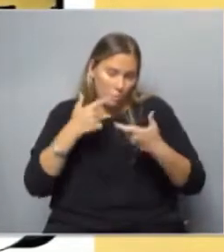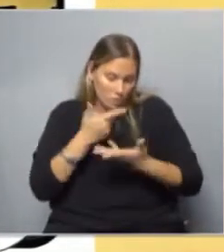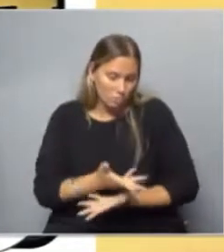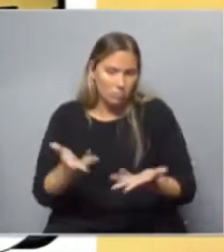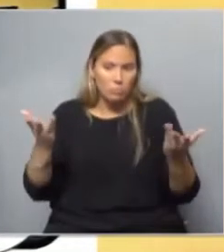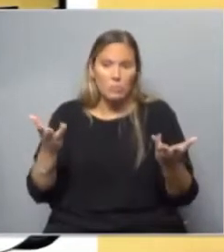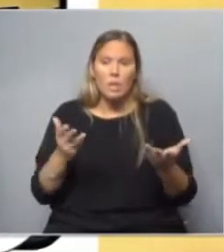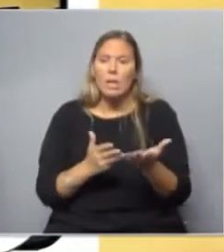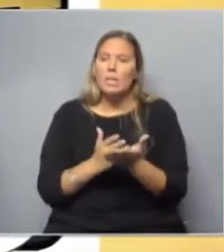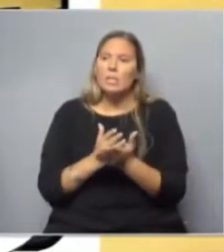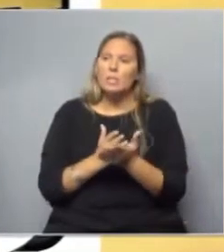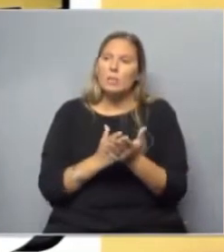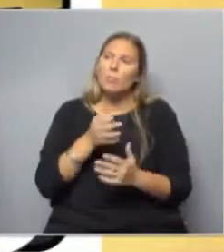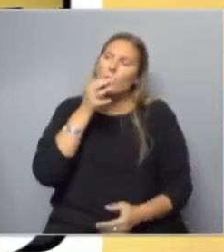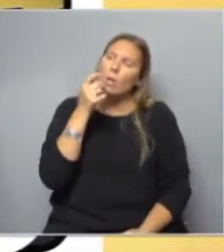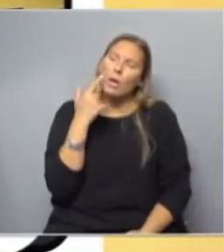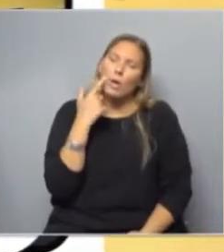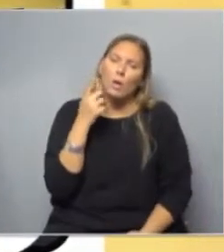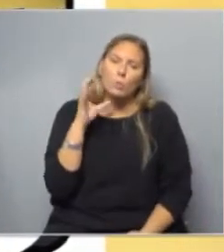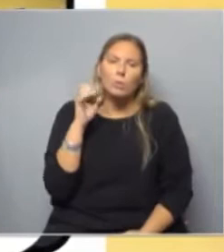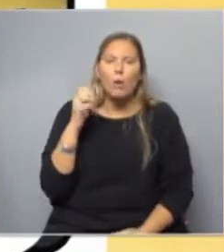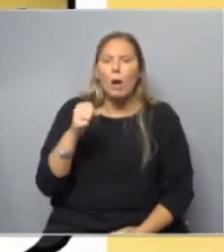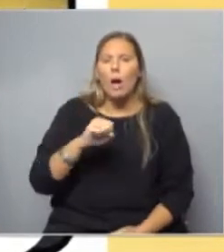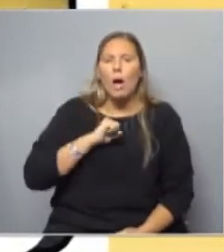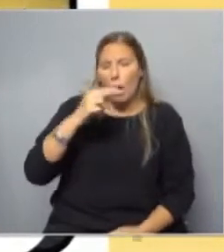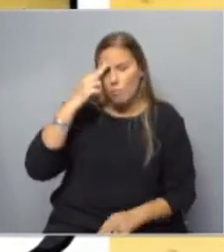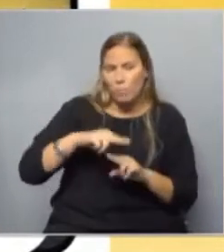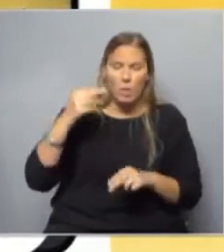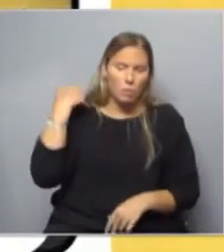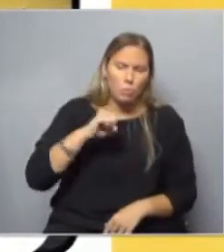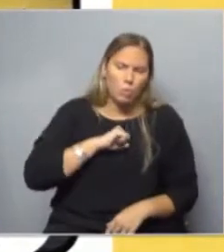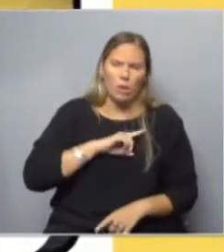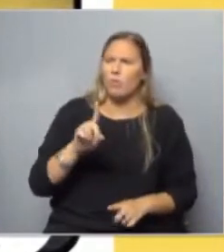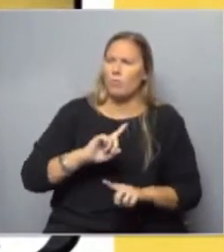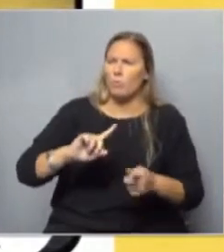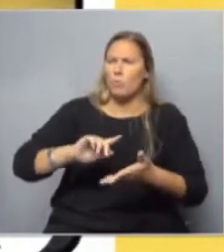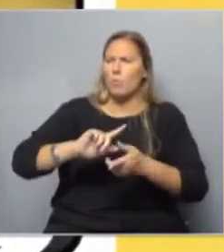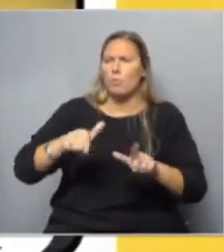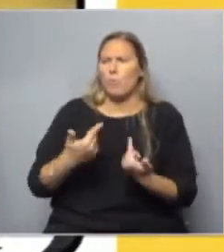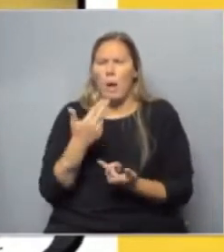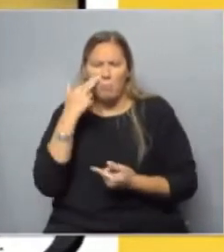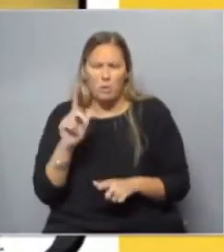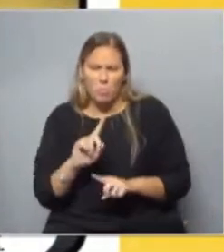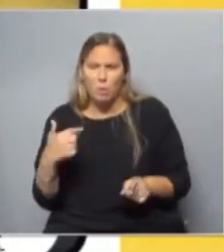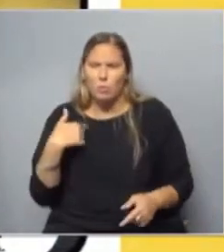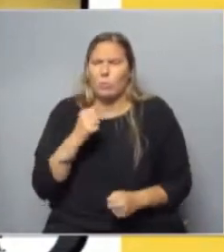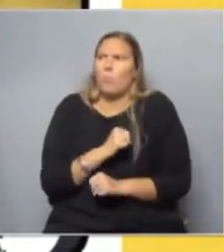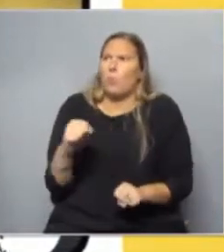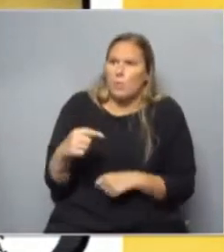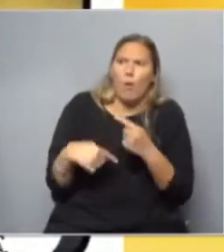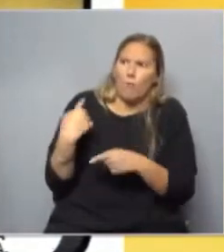me encontraba siempre con este discurso de que la tuberculosis ya fue, que no es un problema, y yo decía, no, pero no puede ser que este discurso se